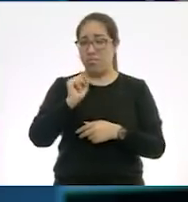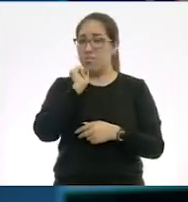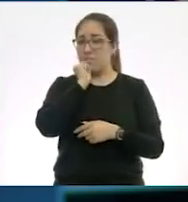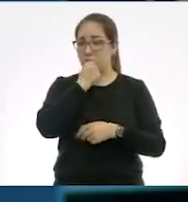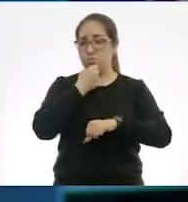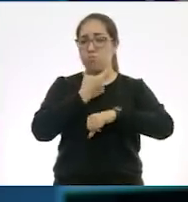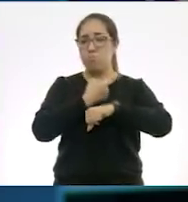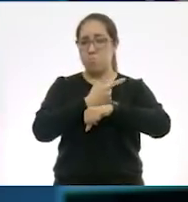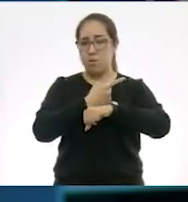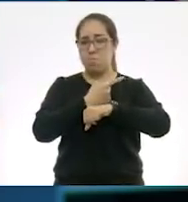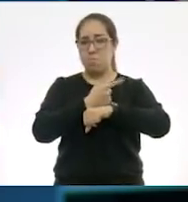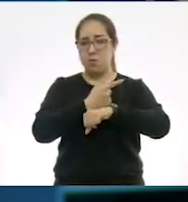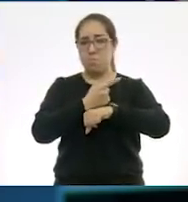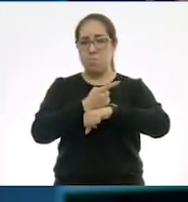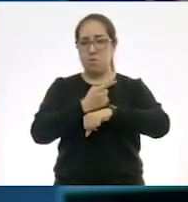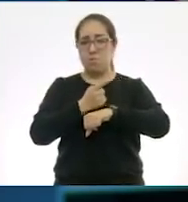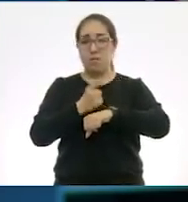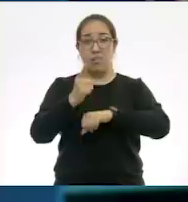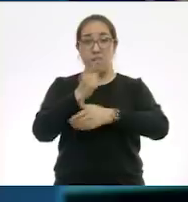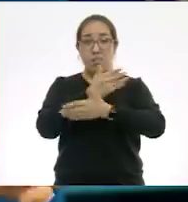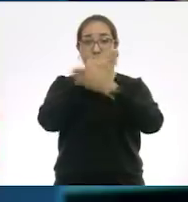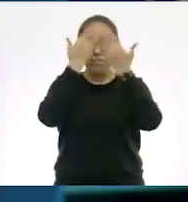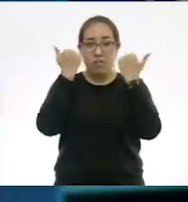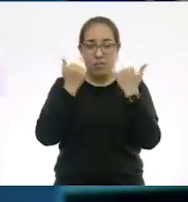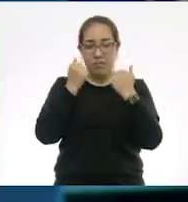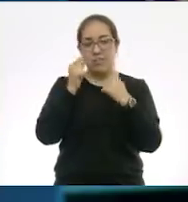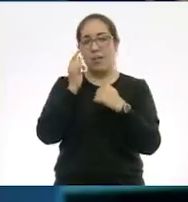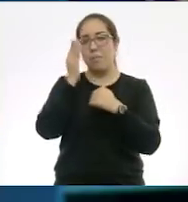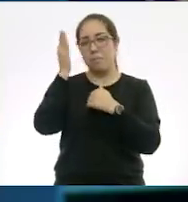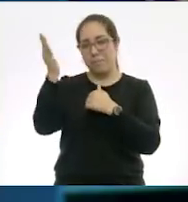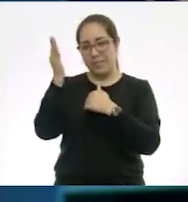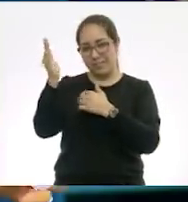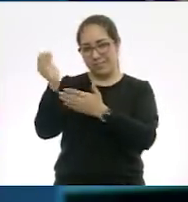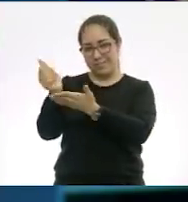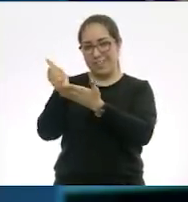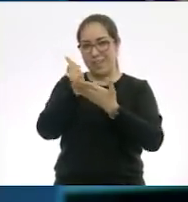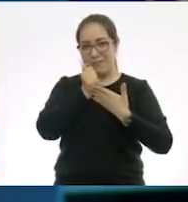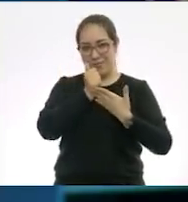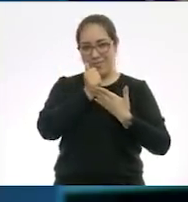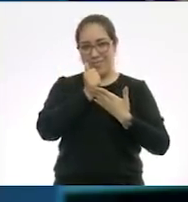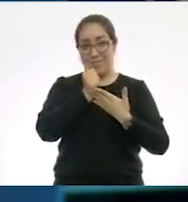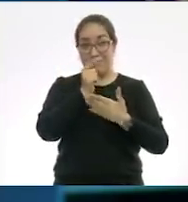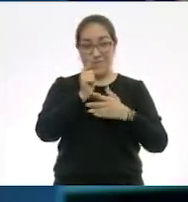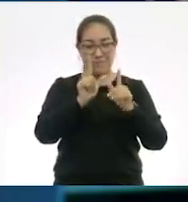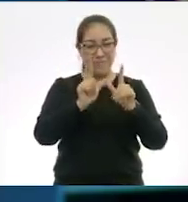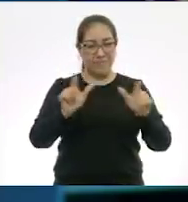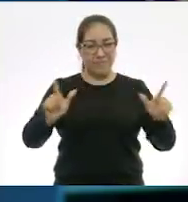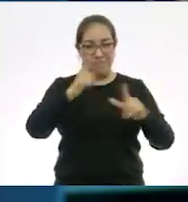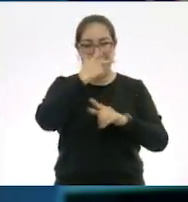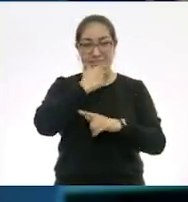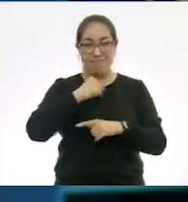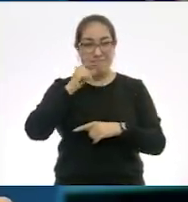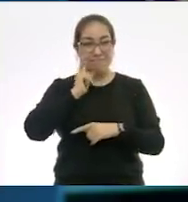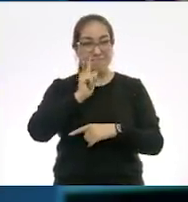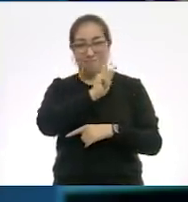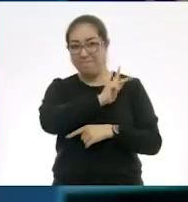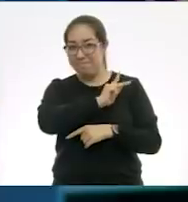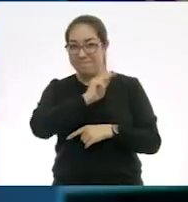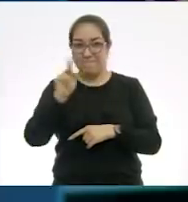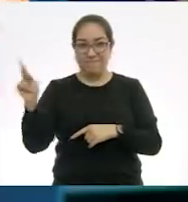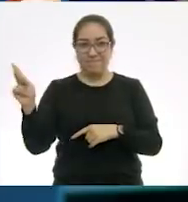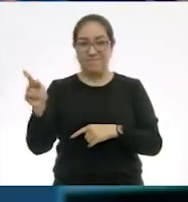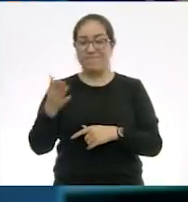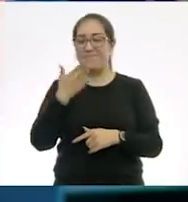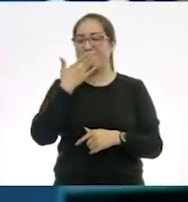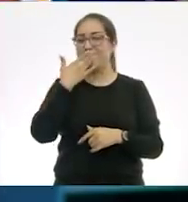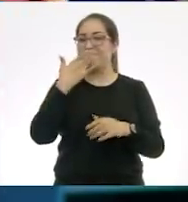sabes cómo hacerlo, pide ayuda en casa. ¿Lista? ¿Listo?